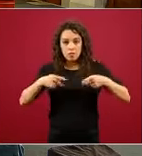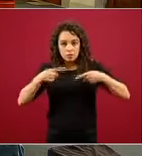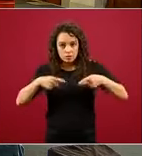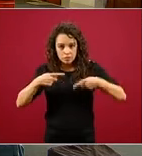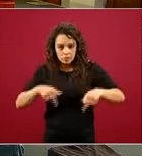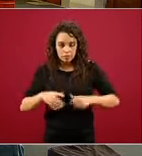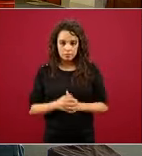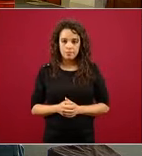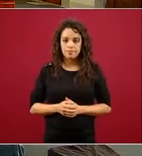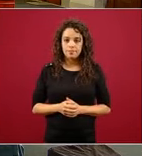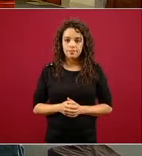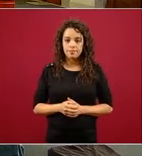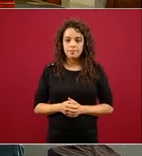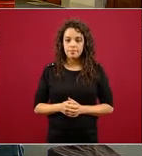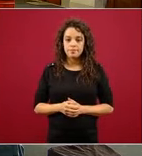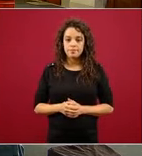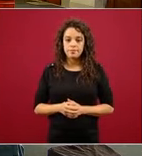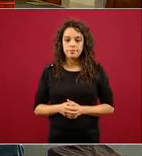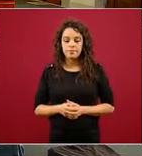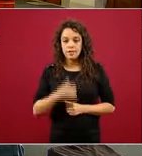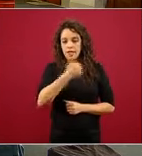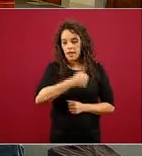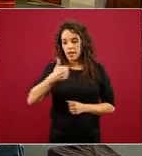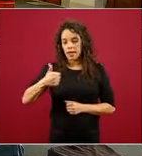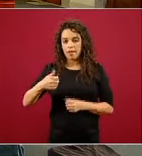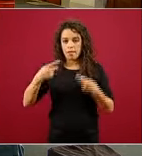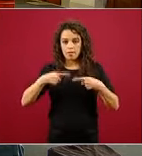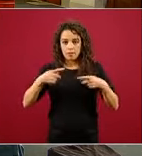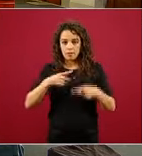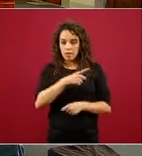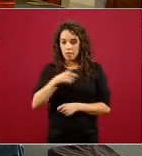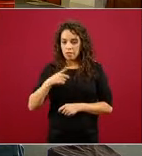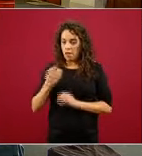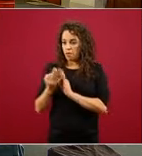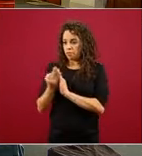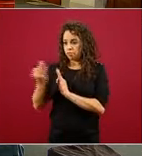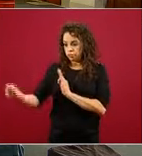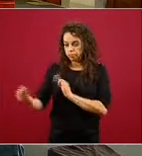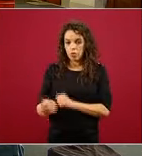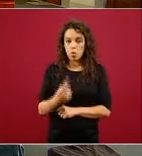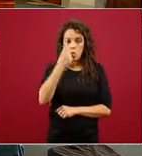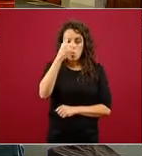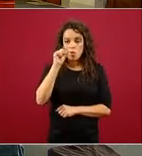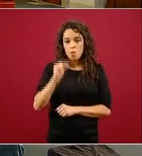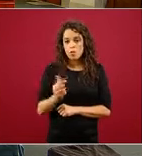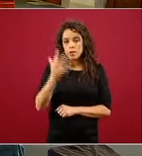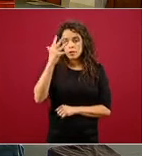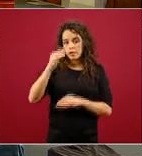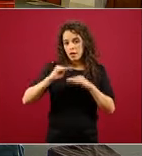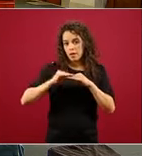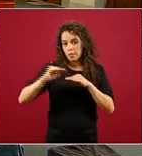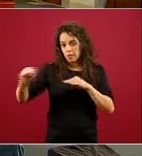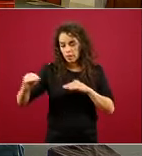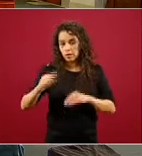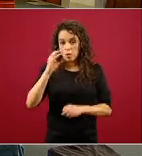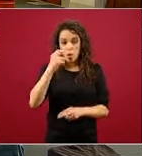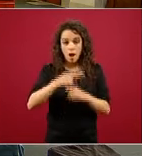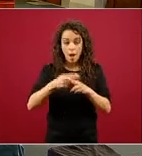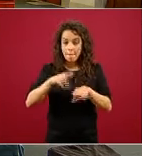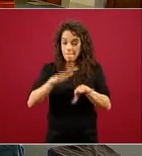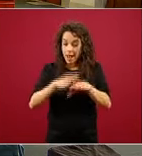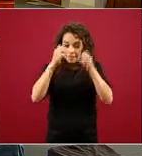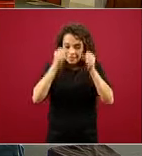entre personas que puede ir hasta de 1.5 metros, ¿no? Hasta con más seguridad de más o